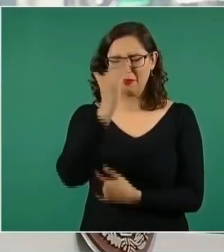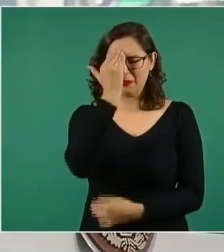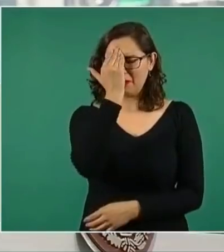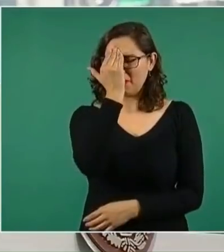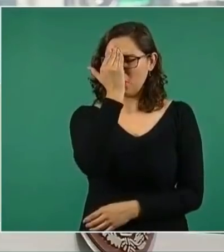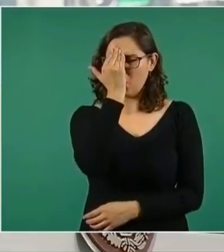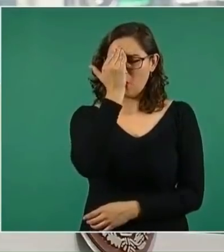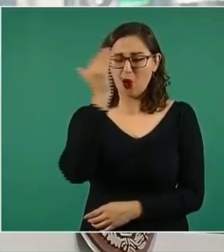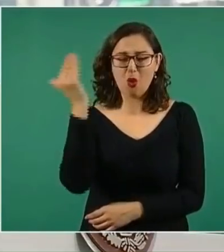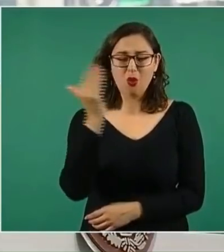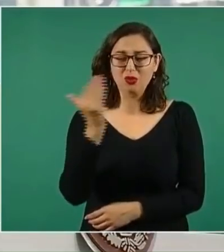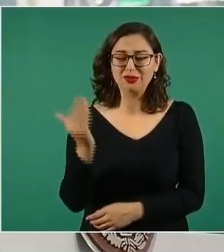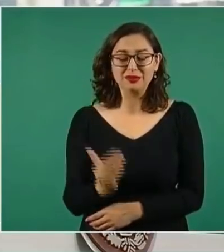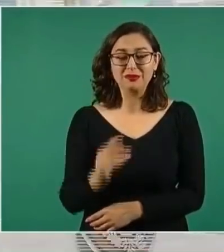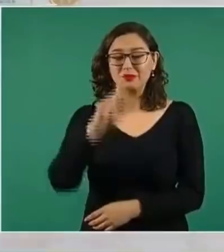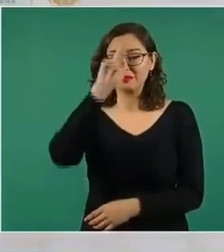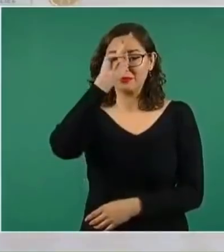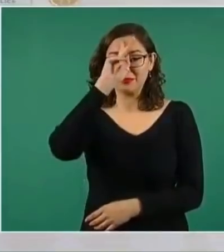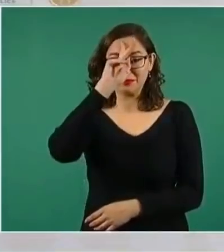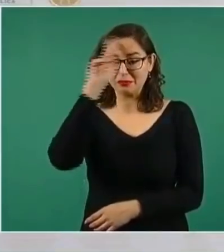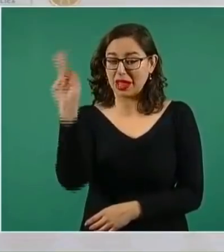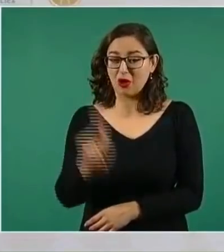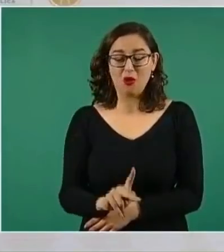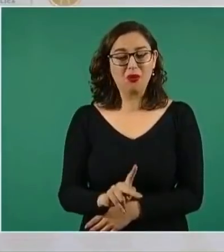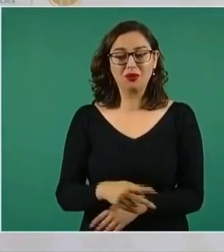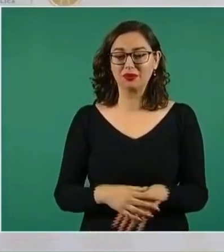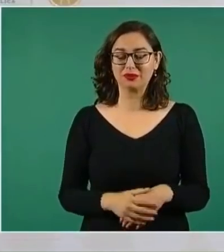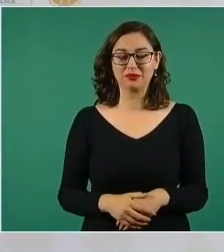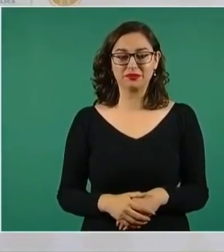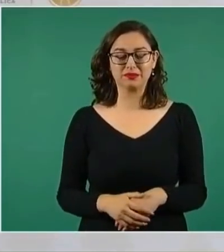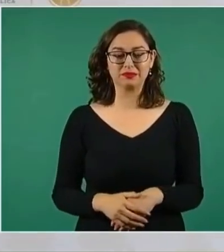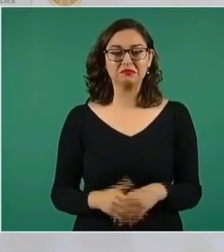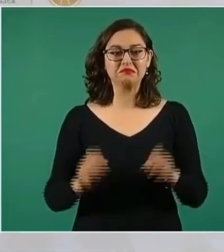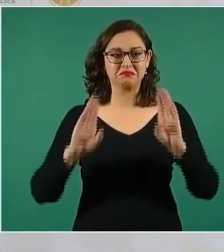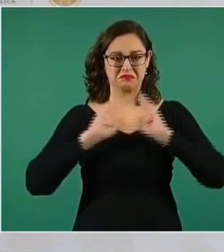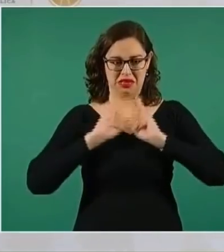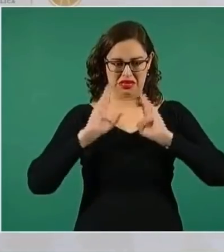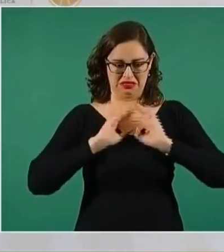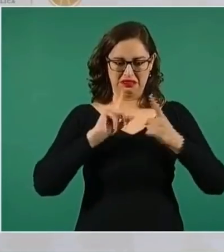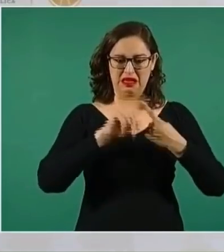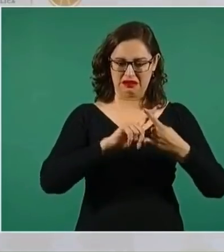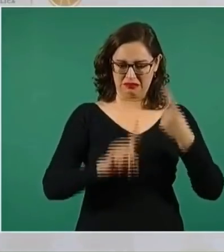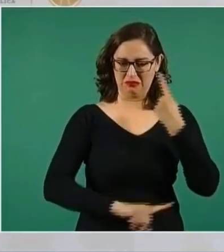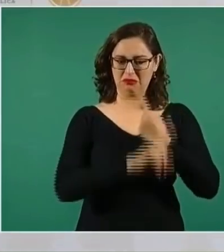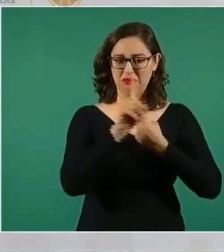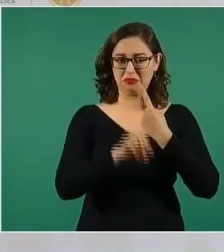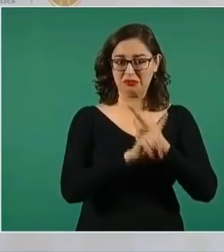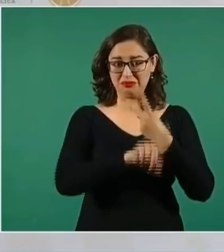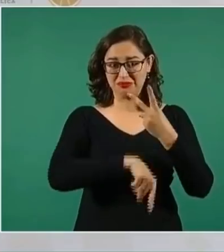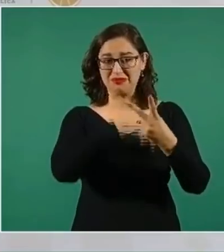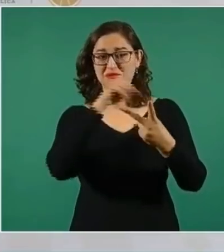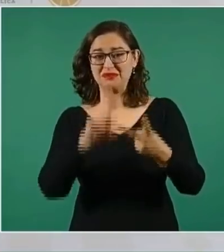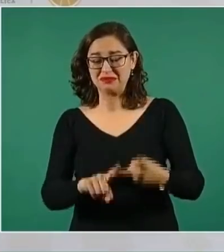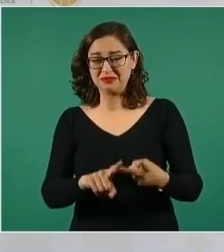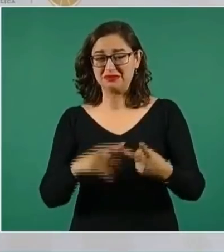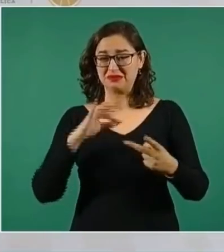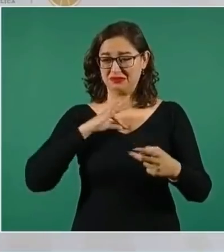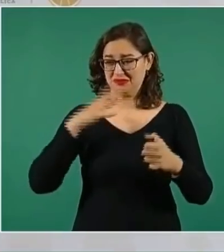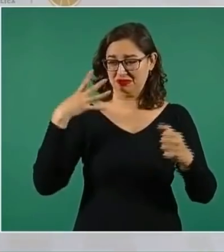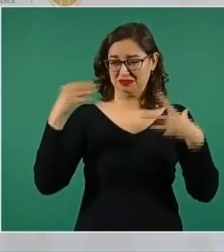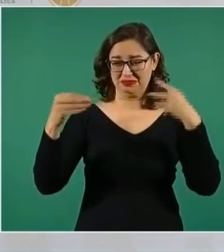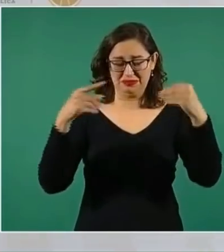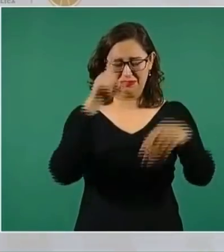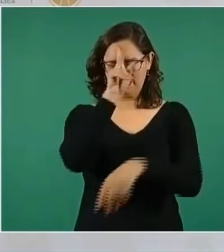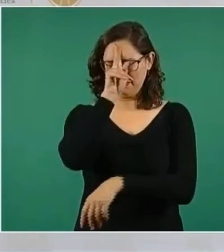peor que la invasión militar, porque sin que nadie